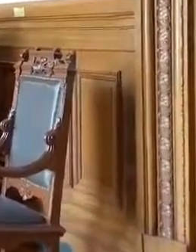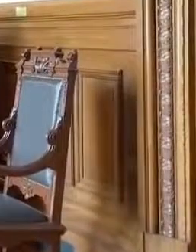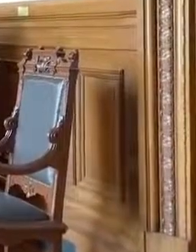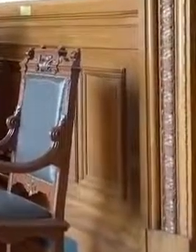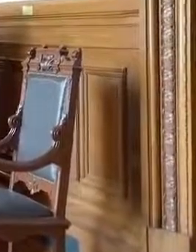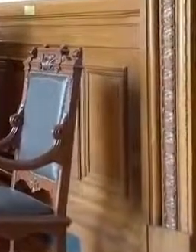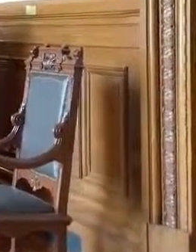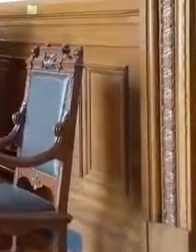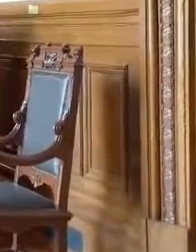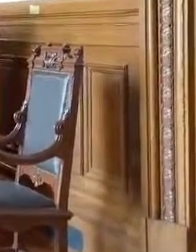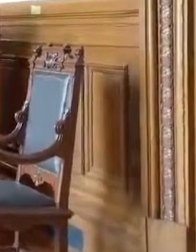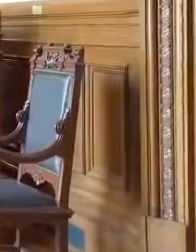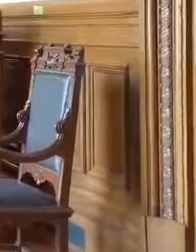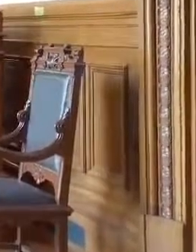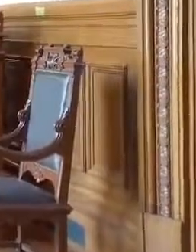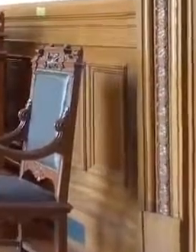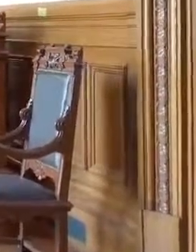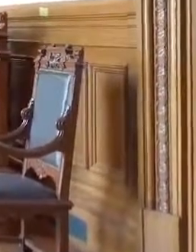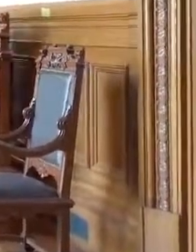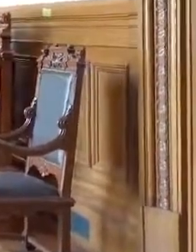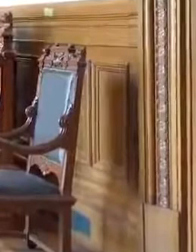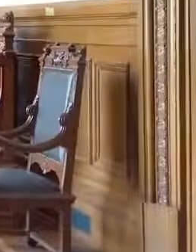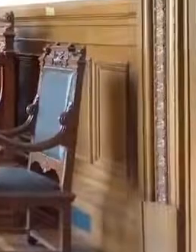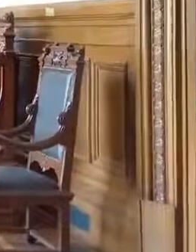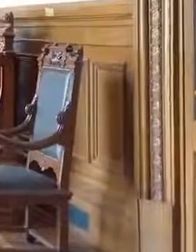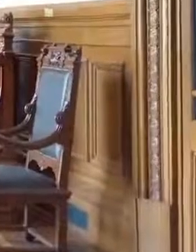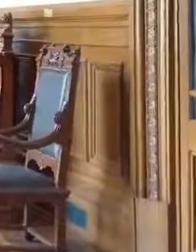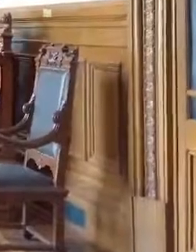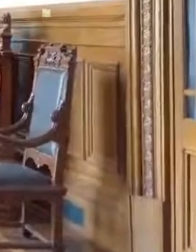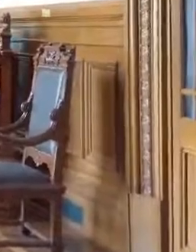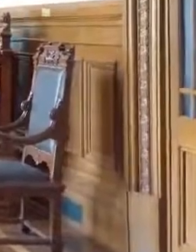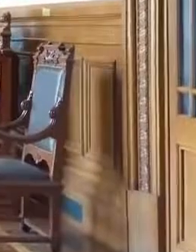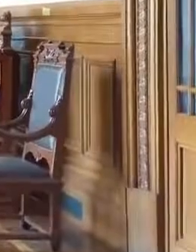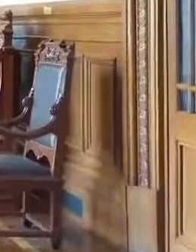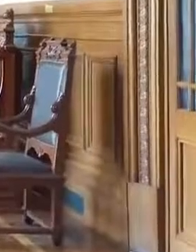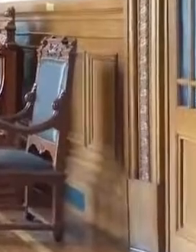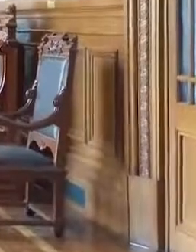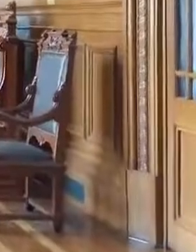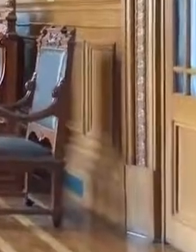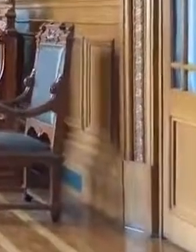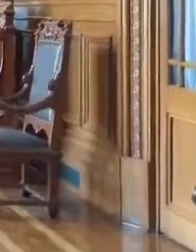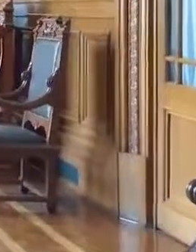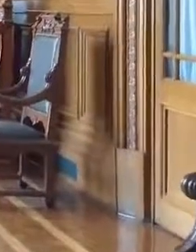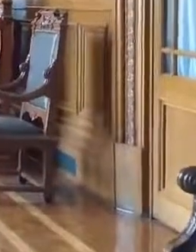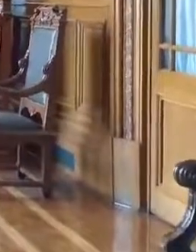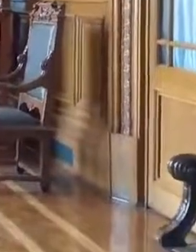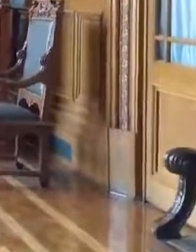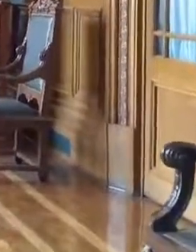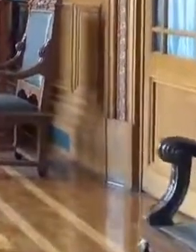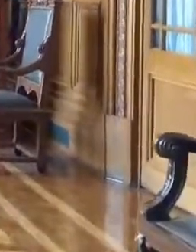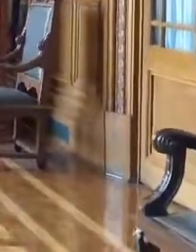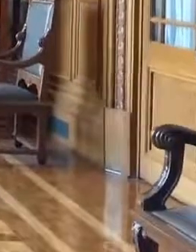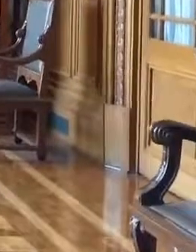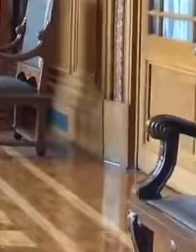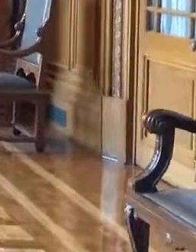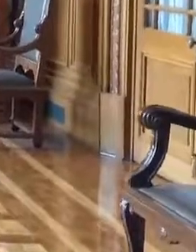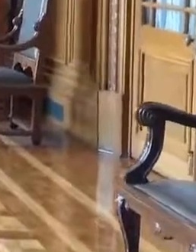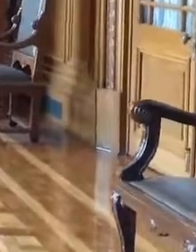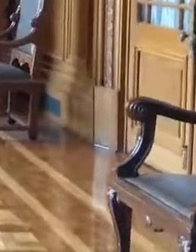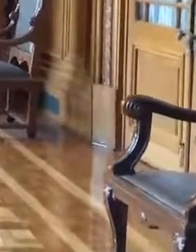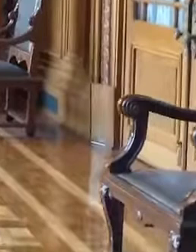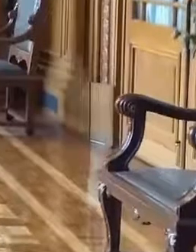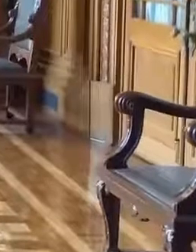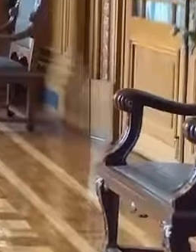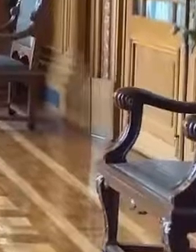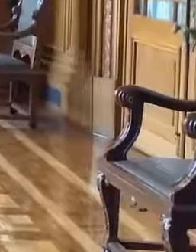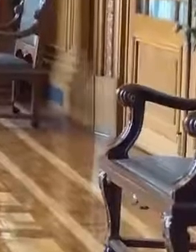medicamentos en los hospitales COVID, que se atienda a todos. Afortunadamente no nos